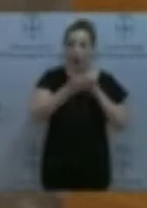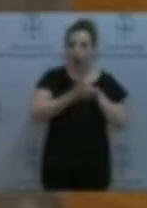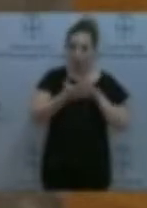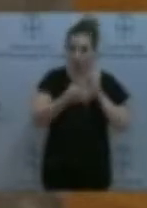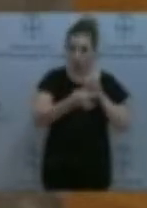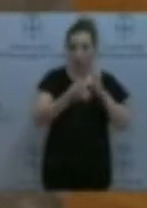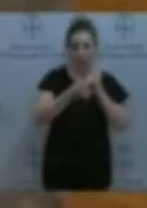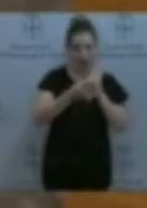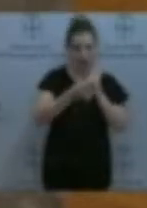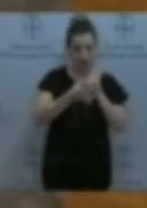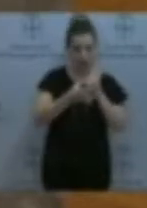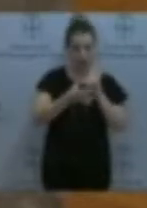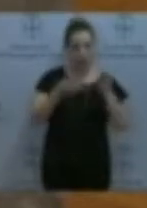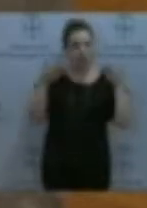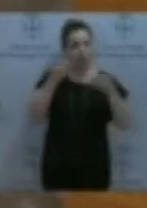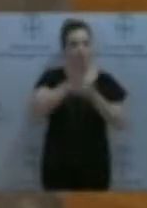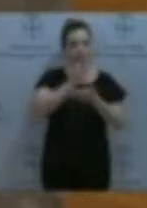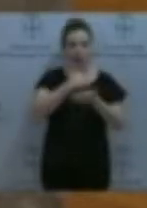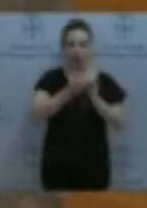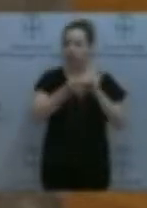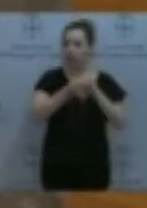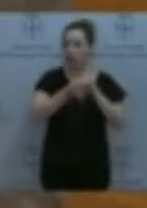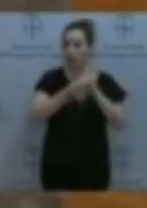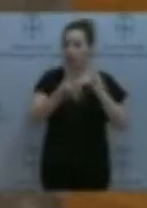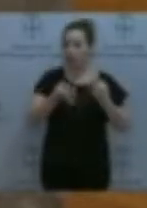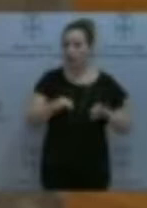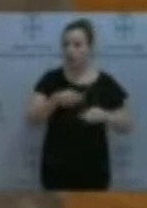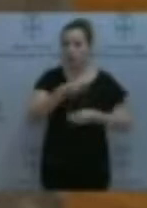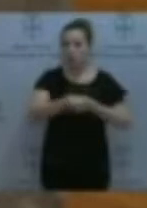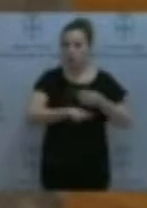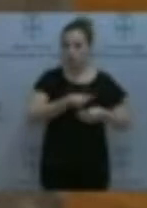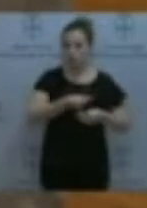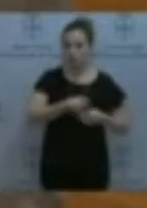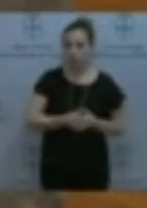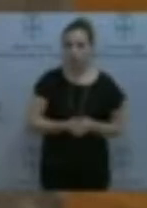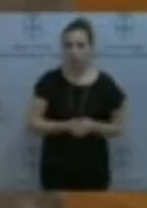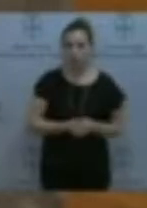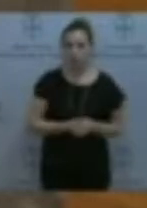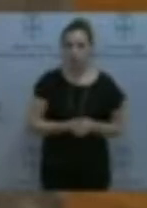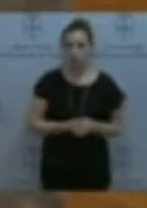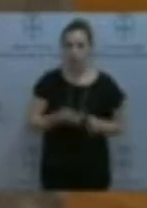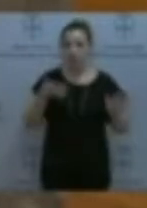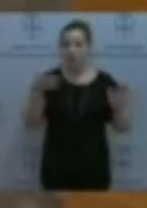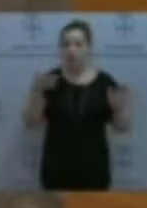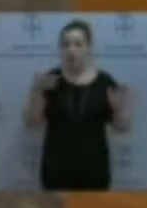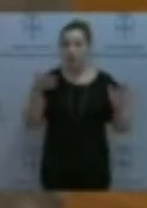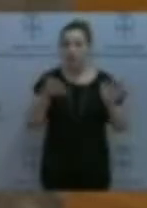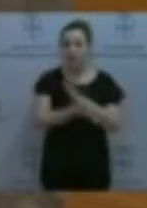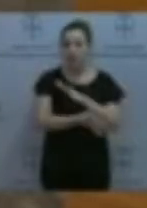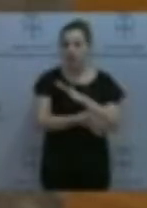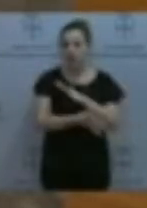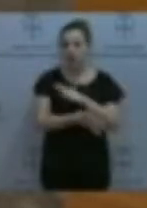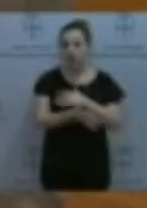calidad habitualmente utilizados, que son el tiempo de interrupción equivalente de la potencia instalada en media